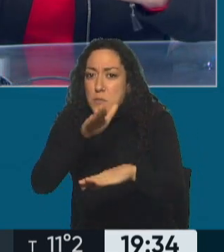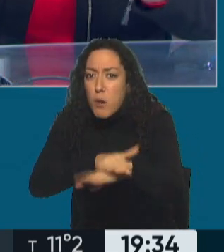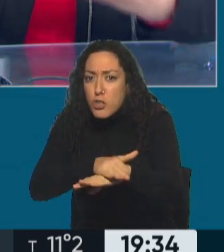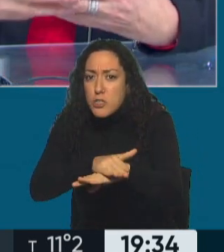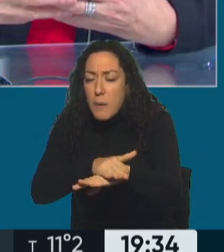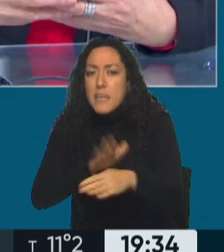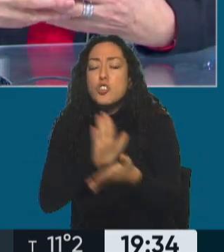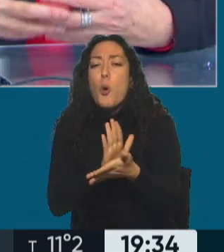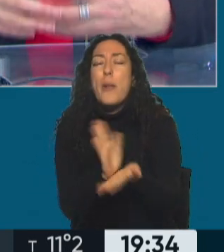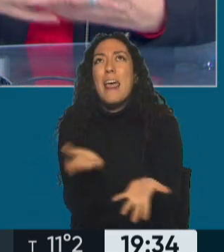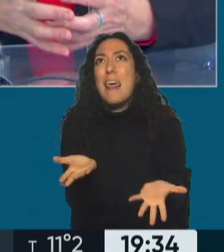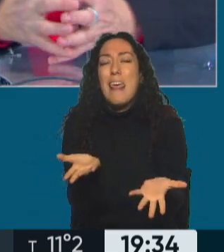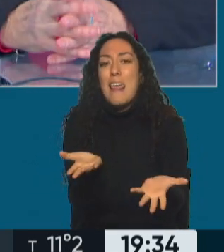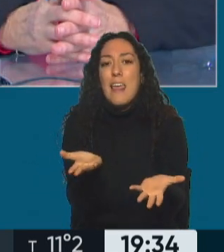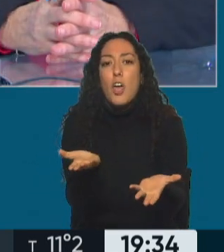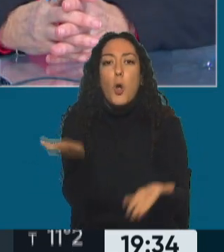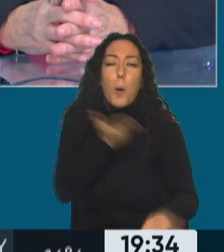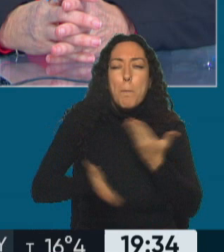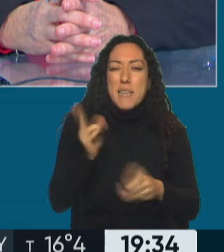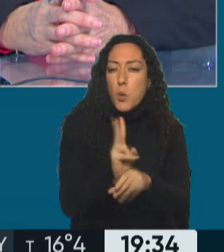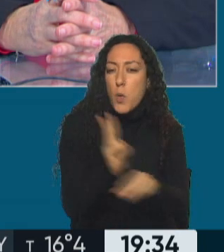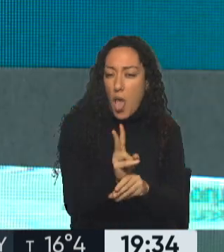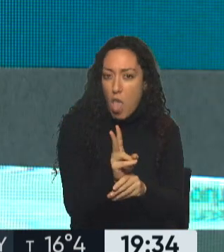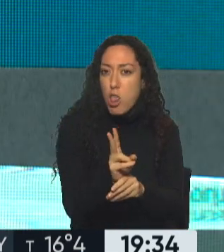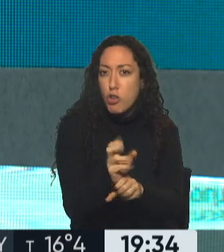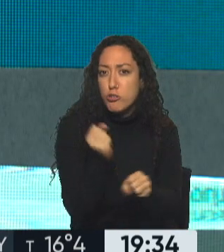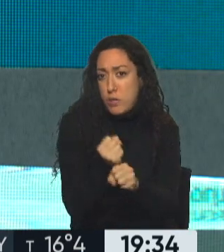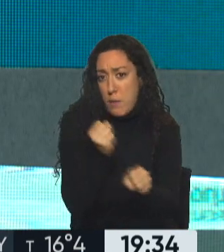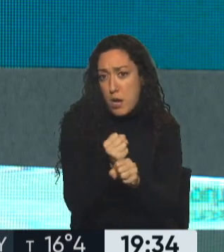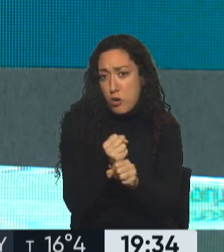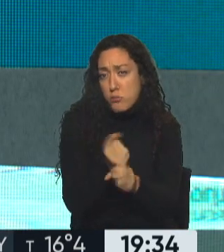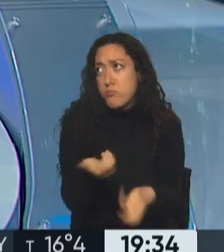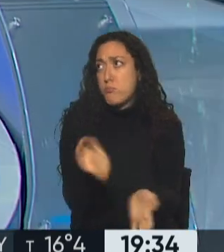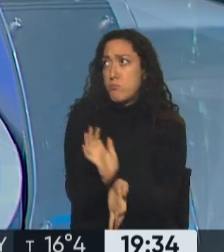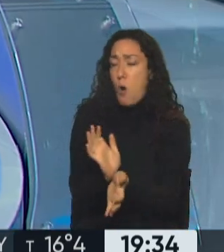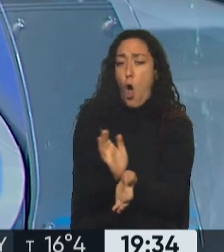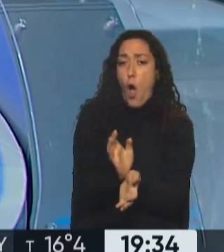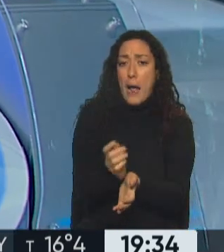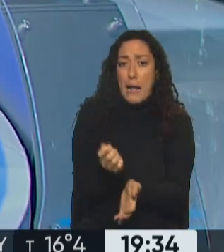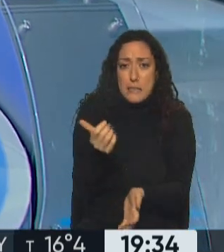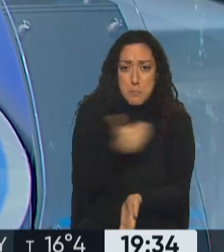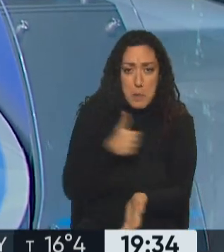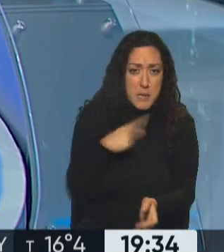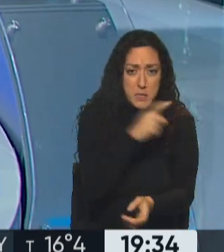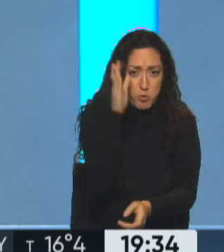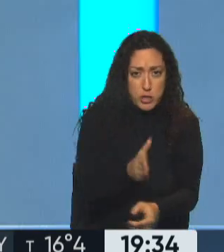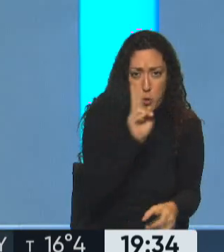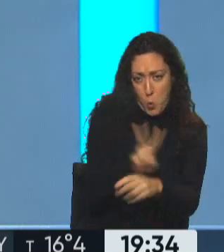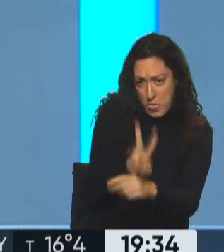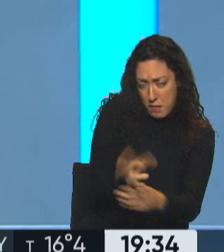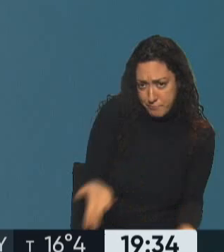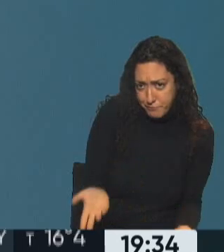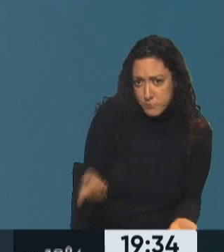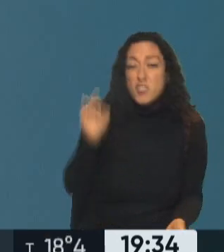la corresponsabilidad en el tiempo de cuidado. Las tareas de cuidado siguen recayendo casi de manera exclusiva sobre las mujeres. Solo el